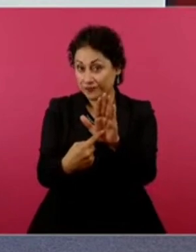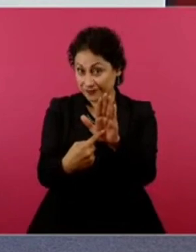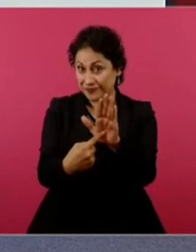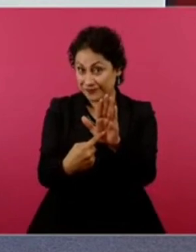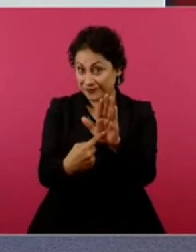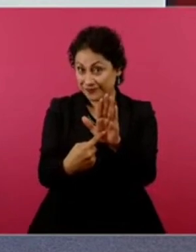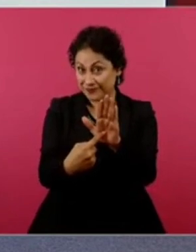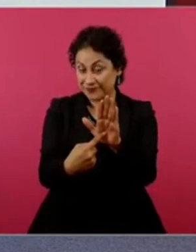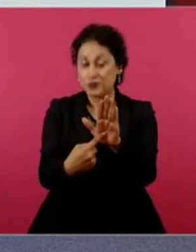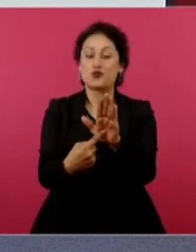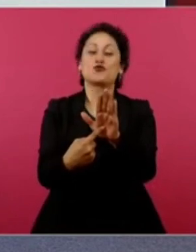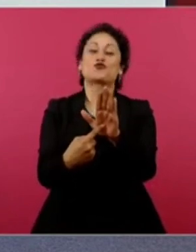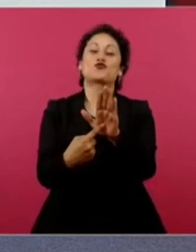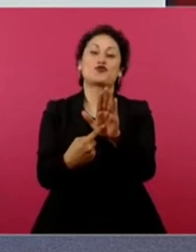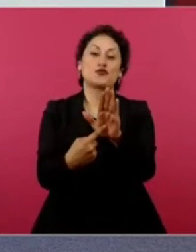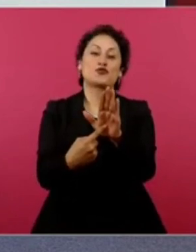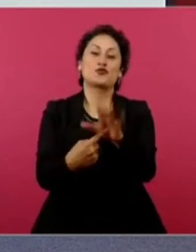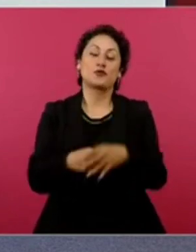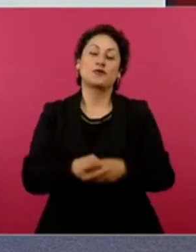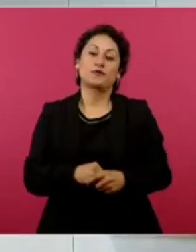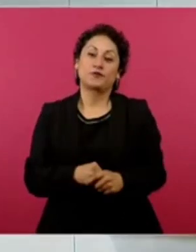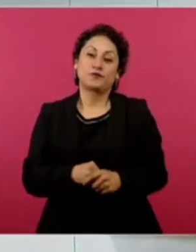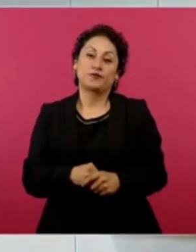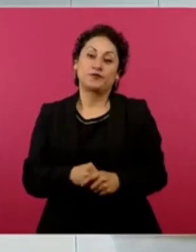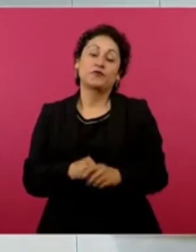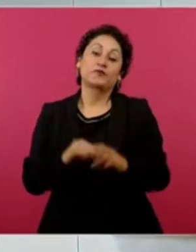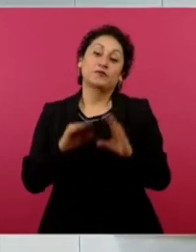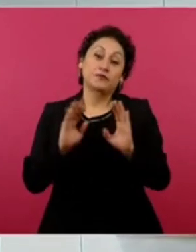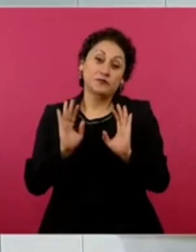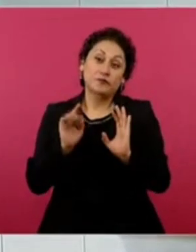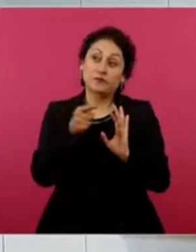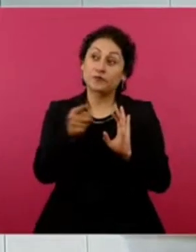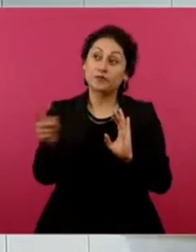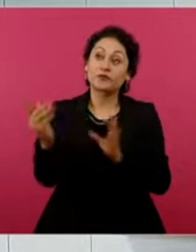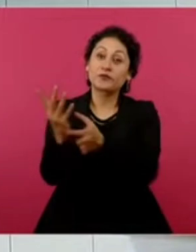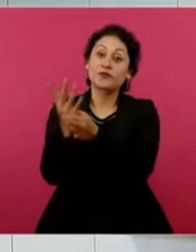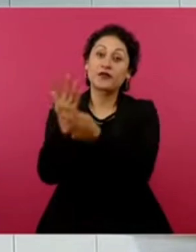Es el que se creó para cuidar